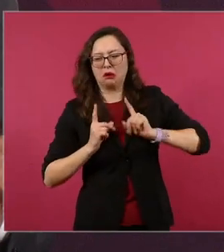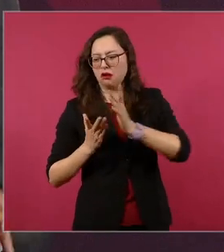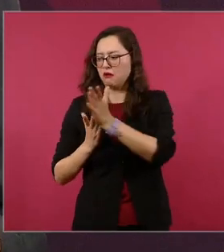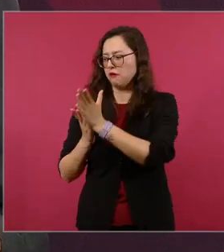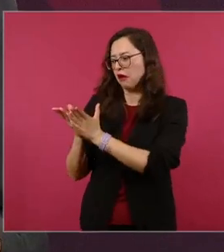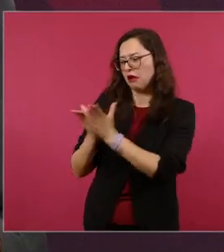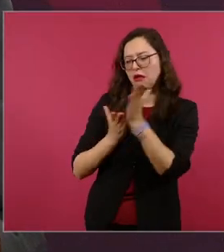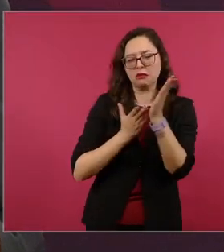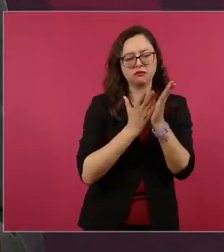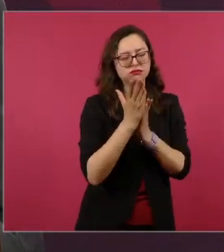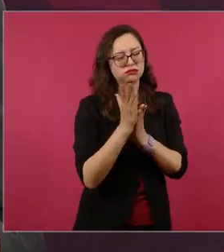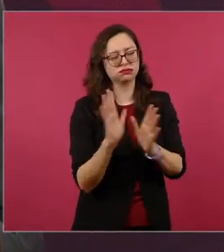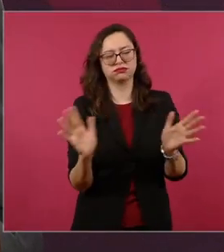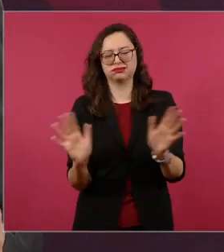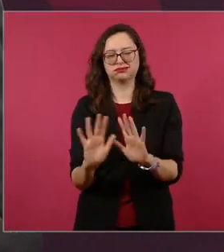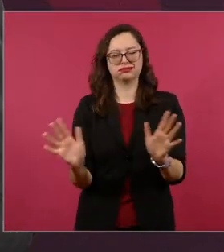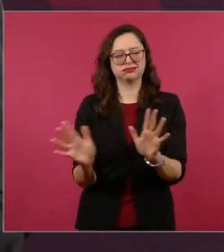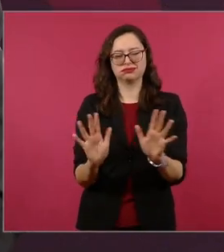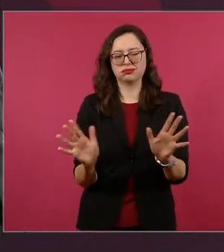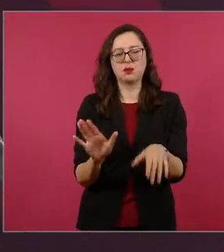ser